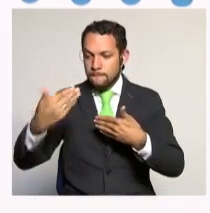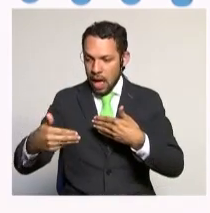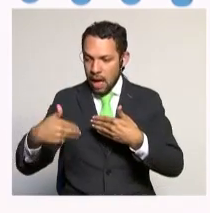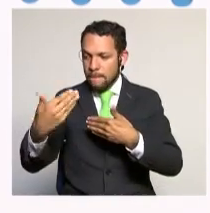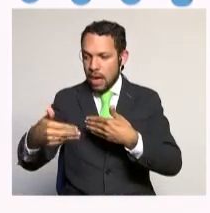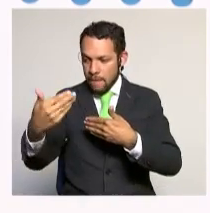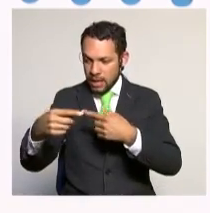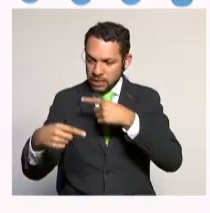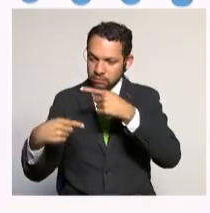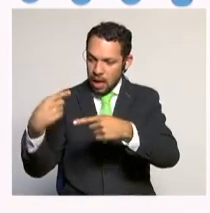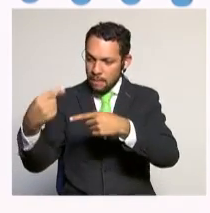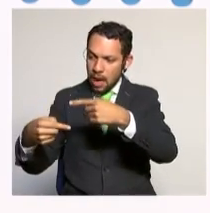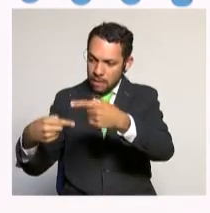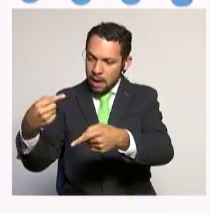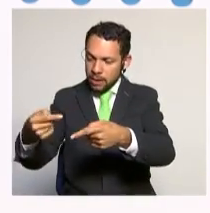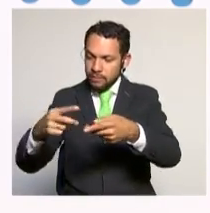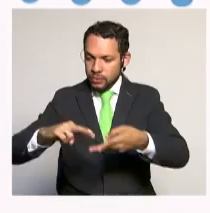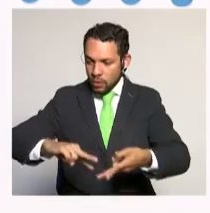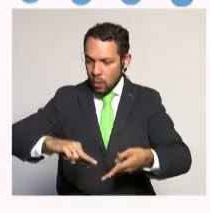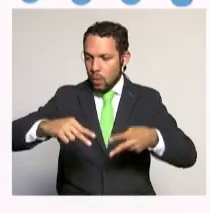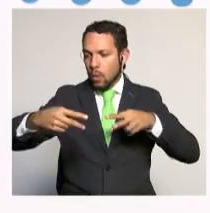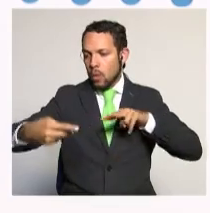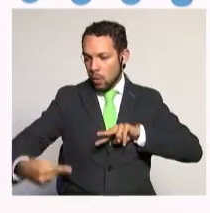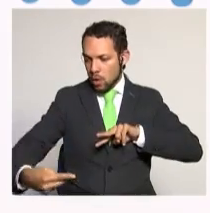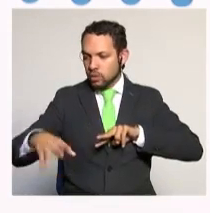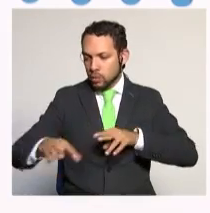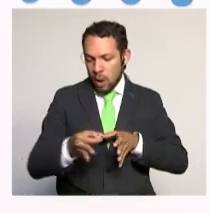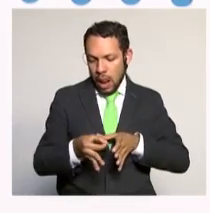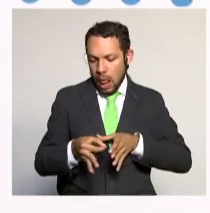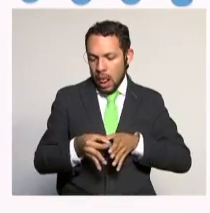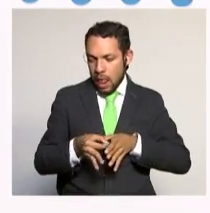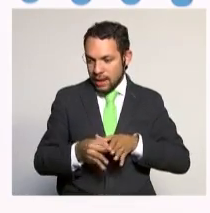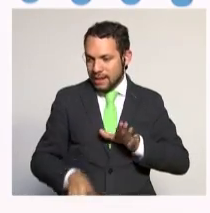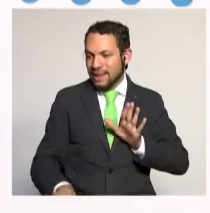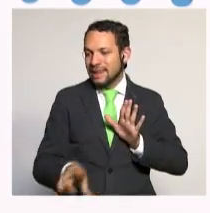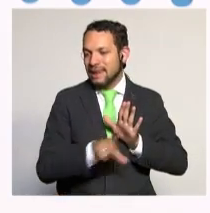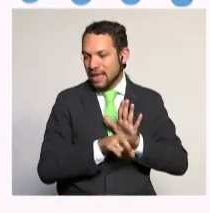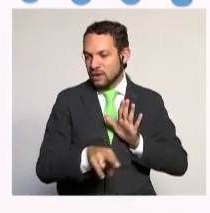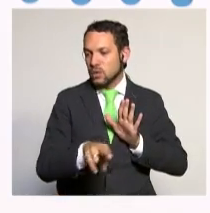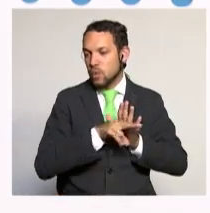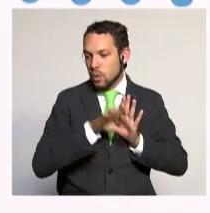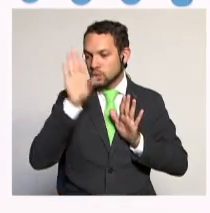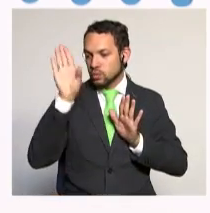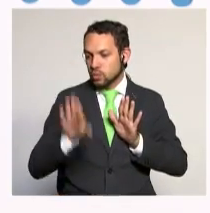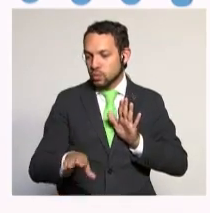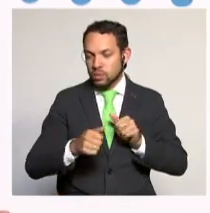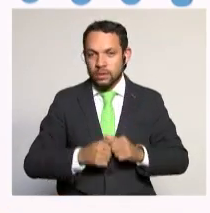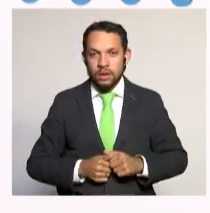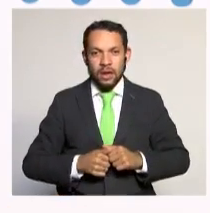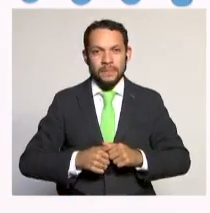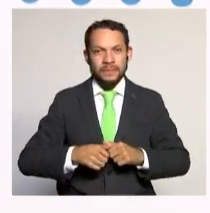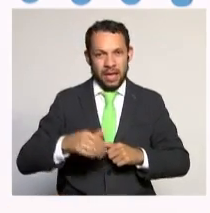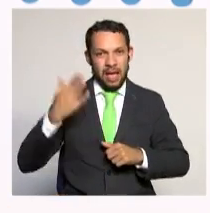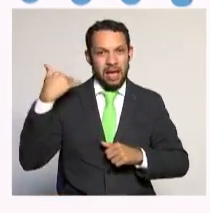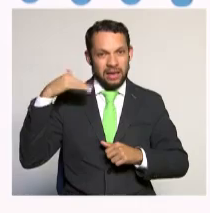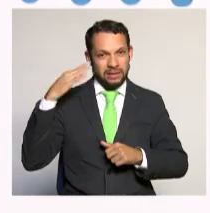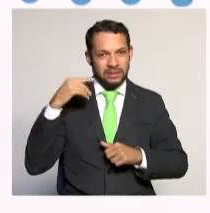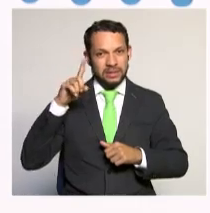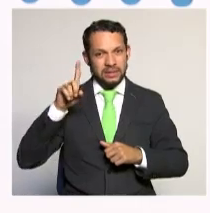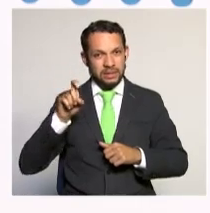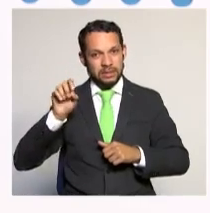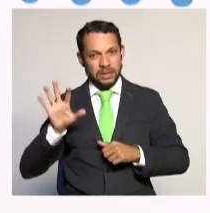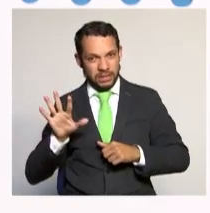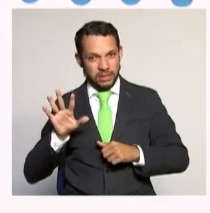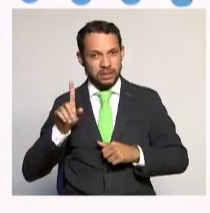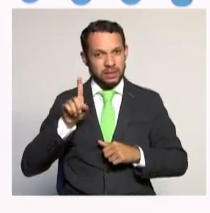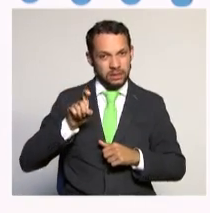enfermedad. O sea, es algo que se hereda. Una regla general también que utilizan los clínicos es que por allá aproximadamente a los 65